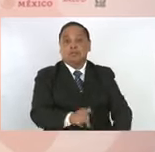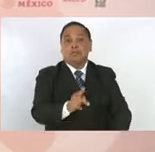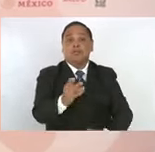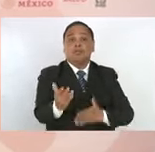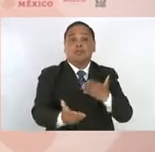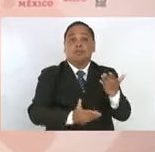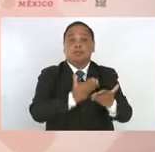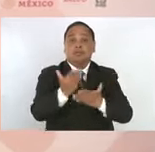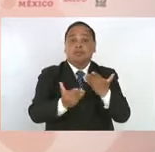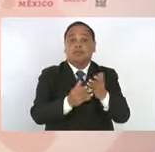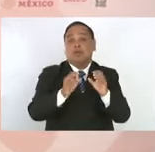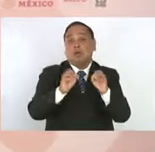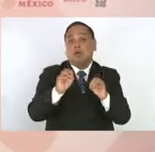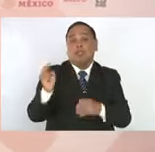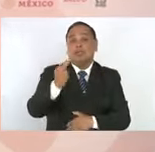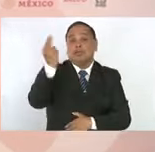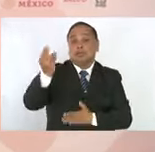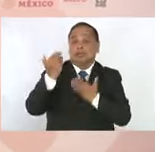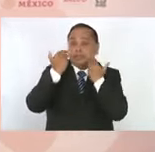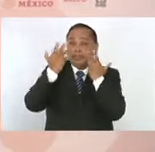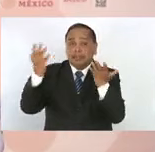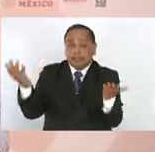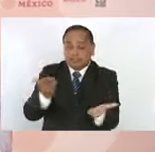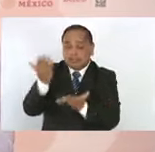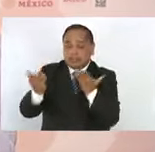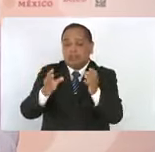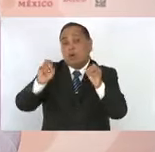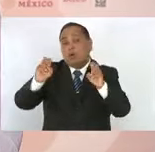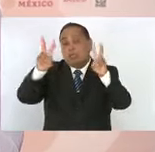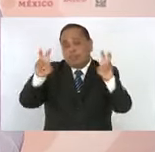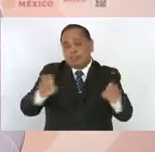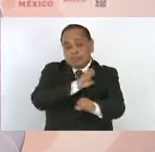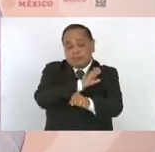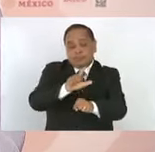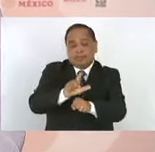en una universidad o una especialidad.